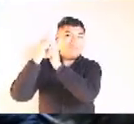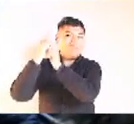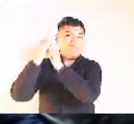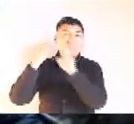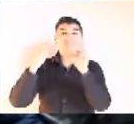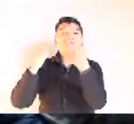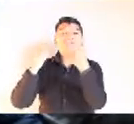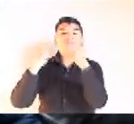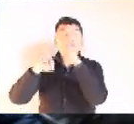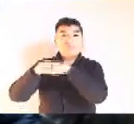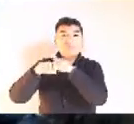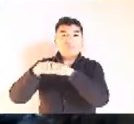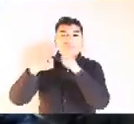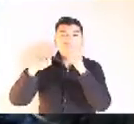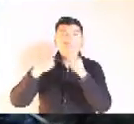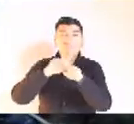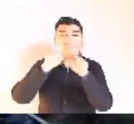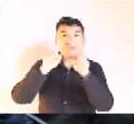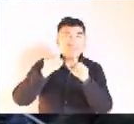el segundo momento,